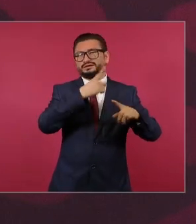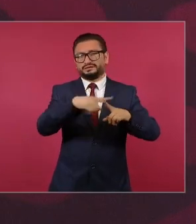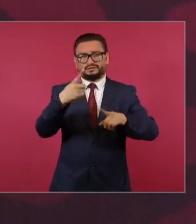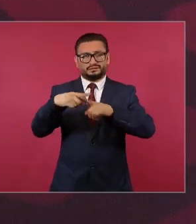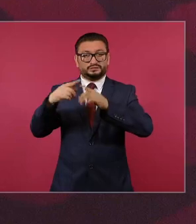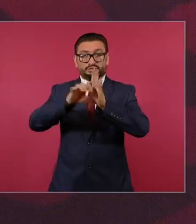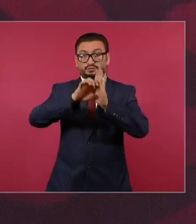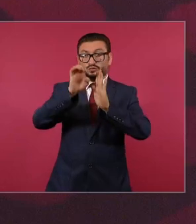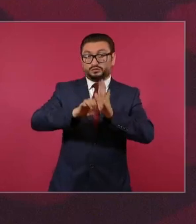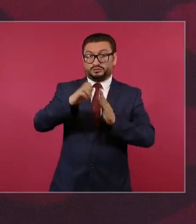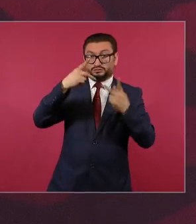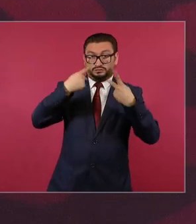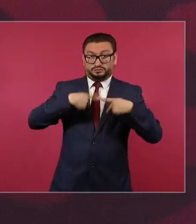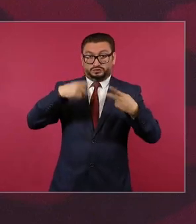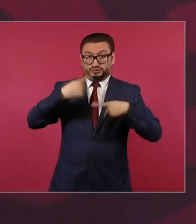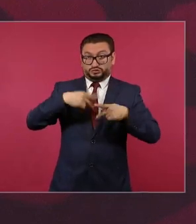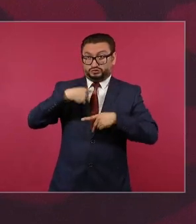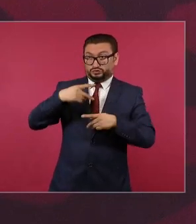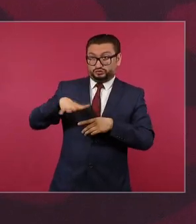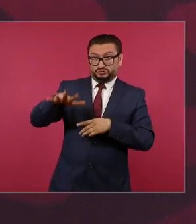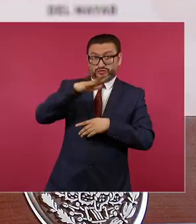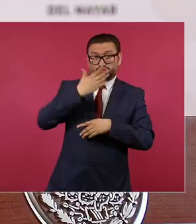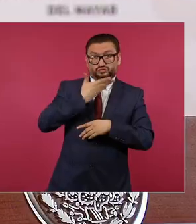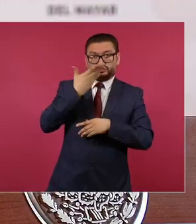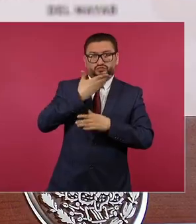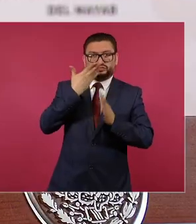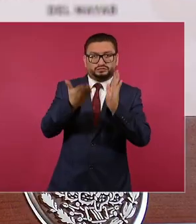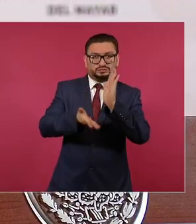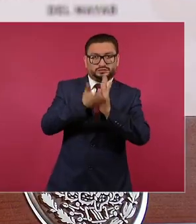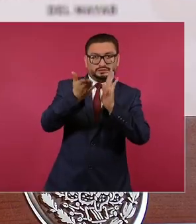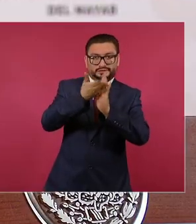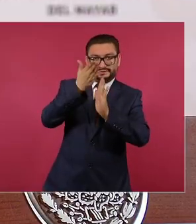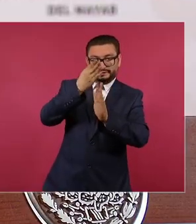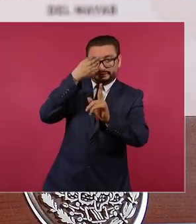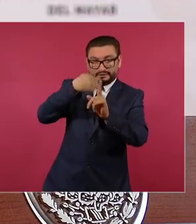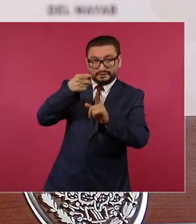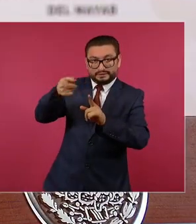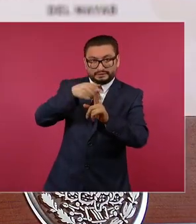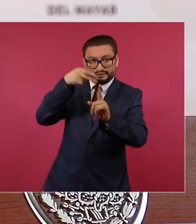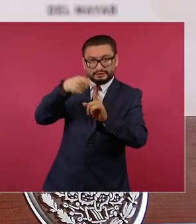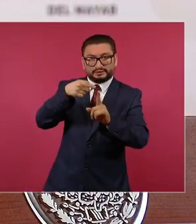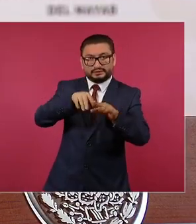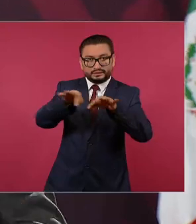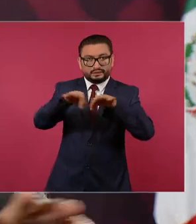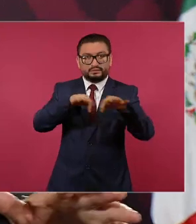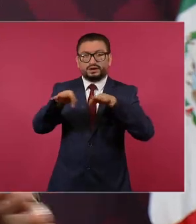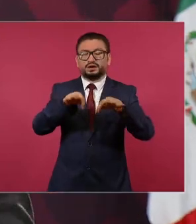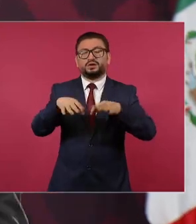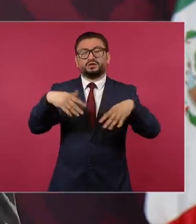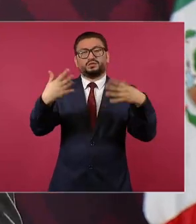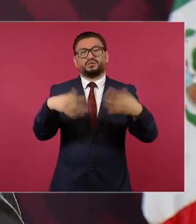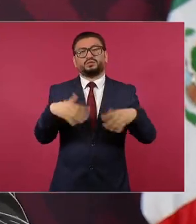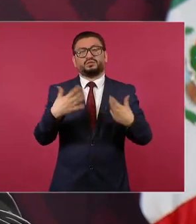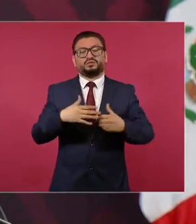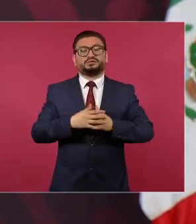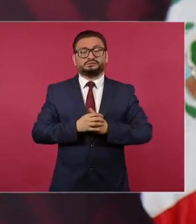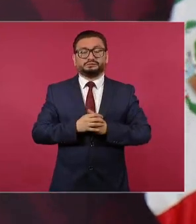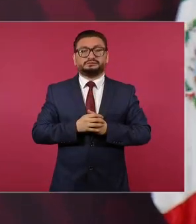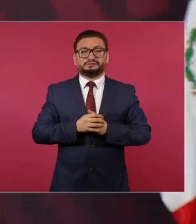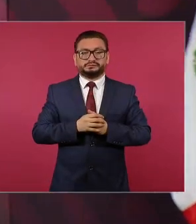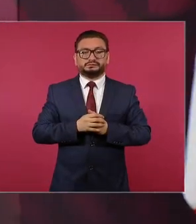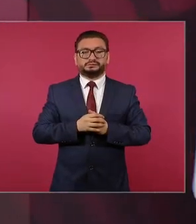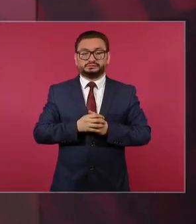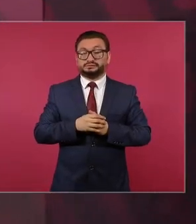de la construcción. Han sido